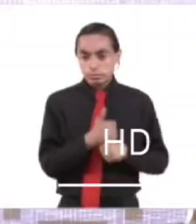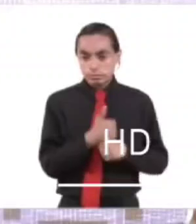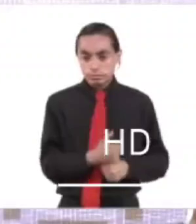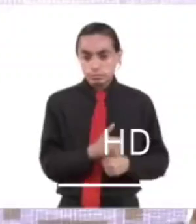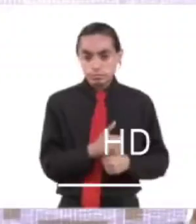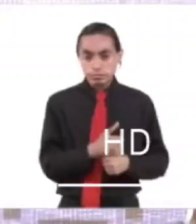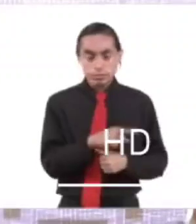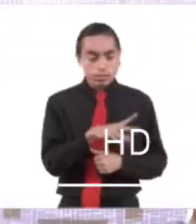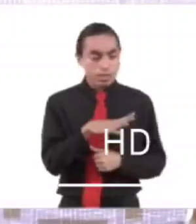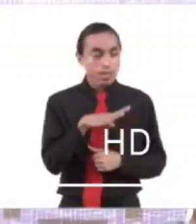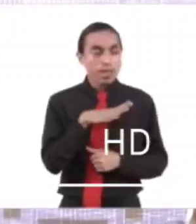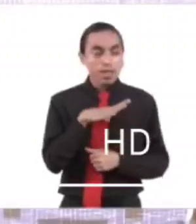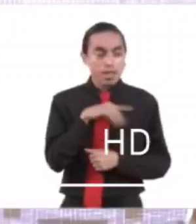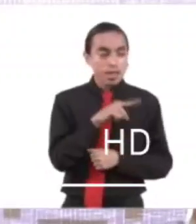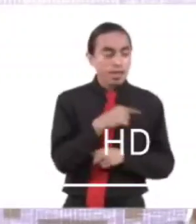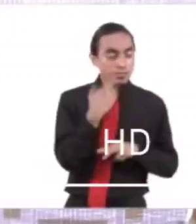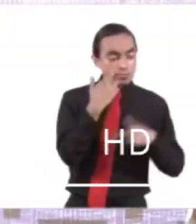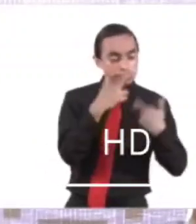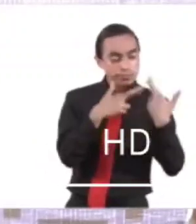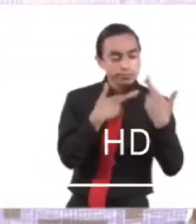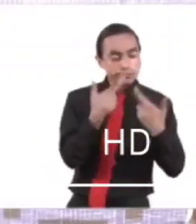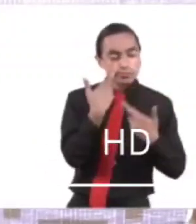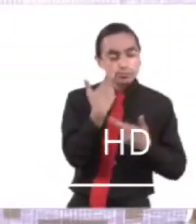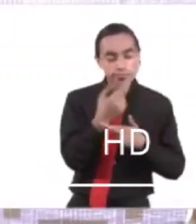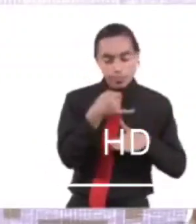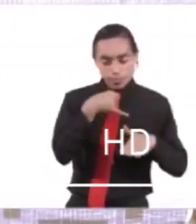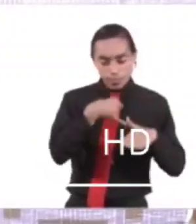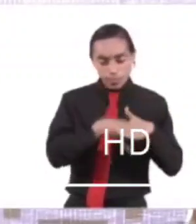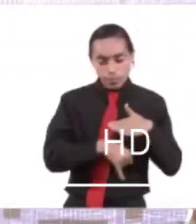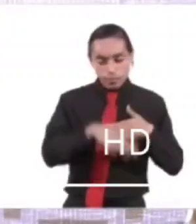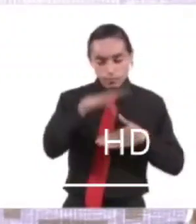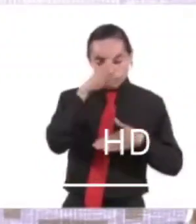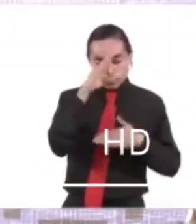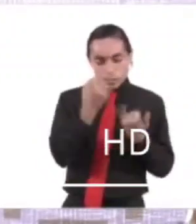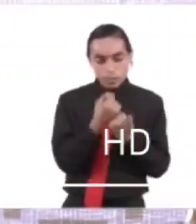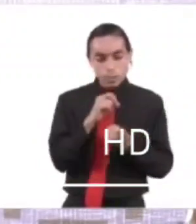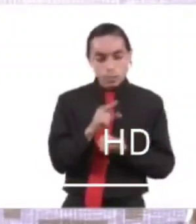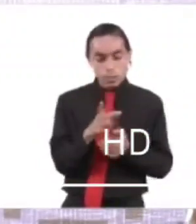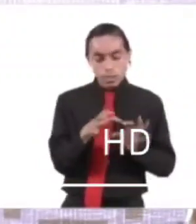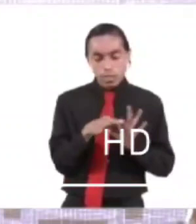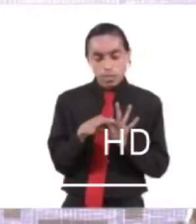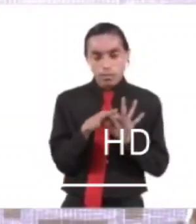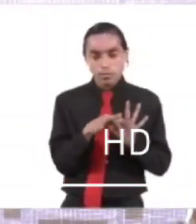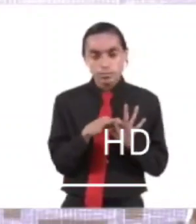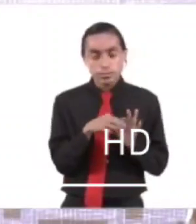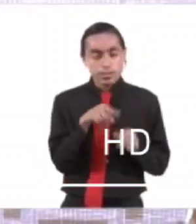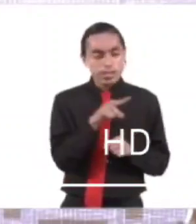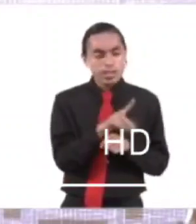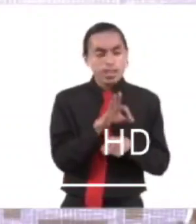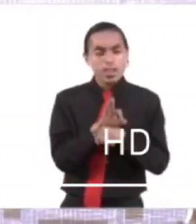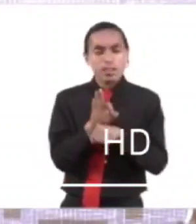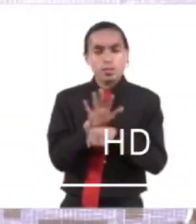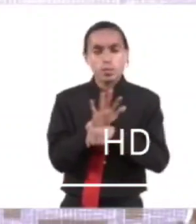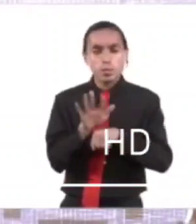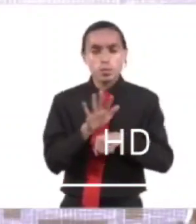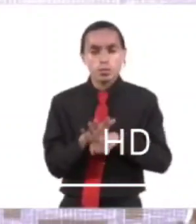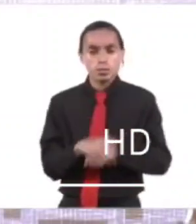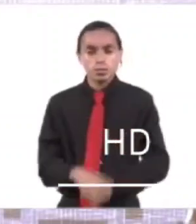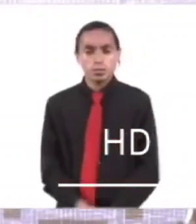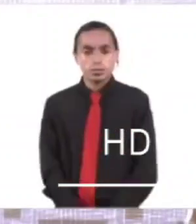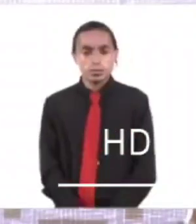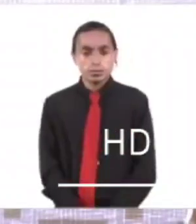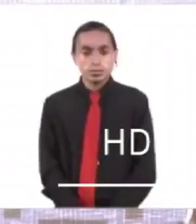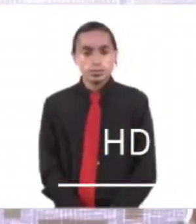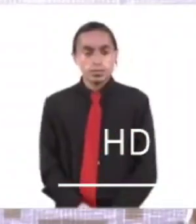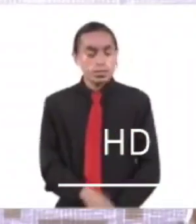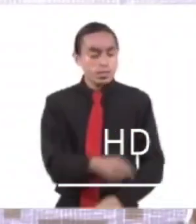recibiese su análisis y su solidaridad. ¿Cuáles eran las causas que defendía Monsiváis? Las